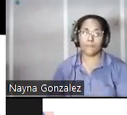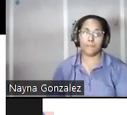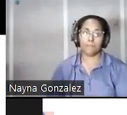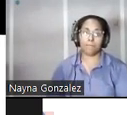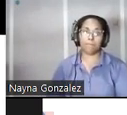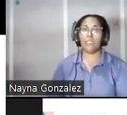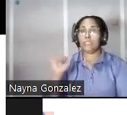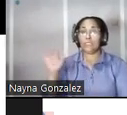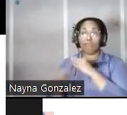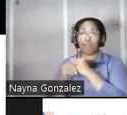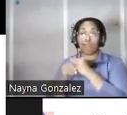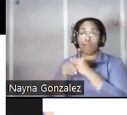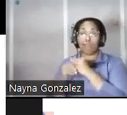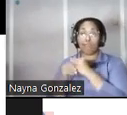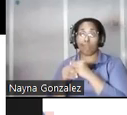Habría que